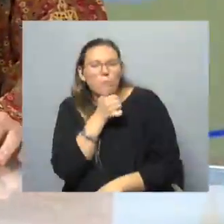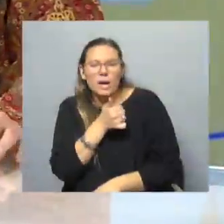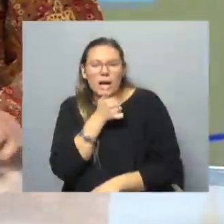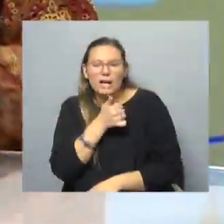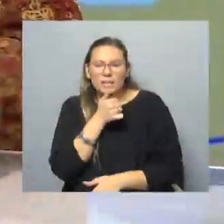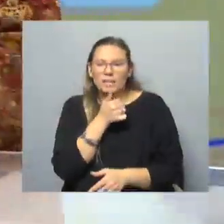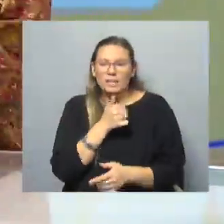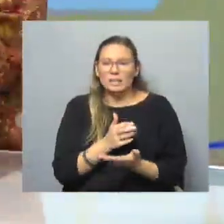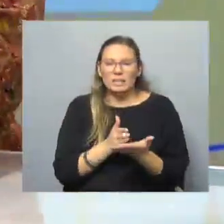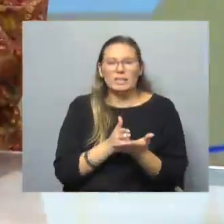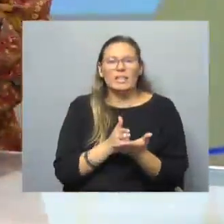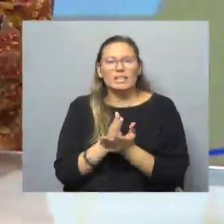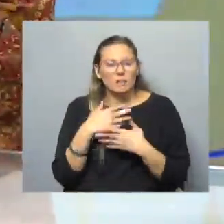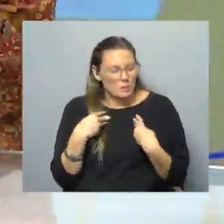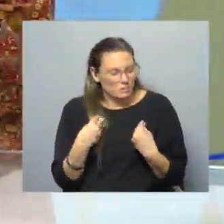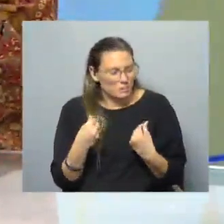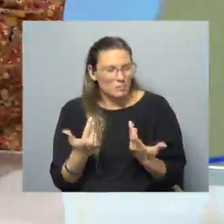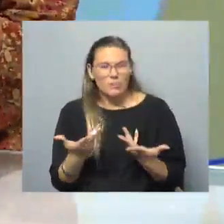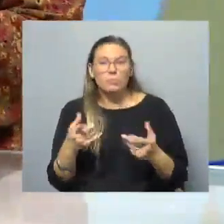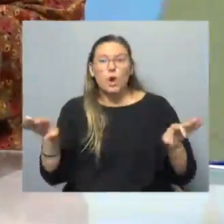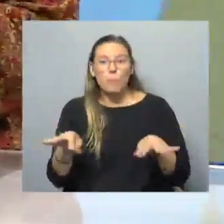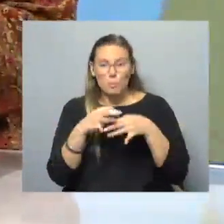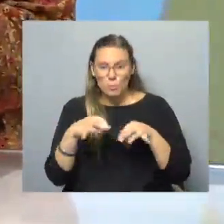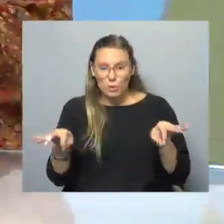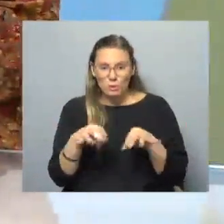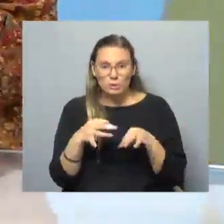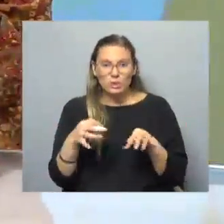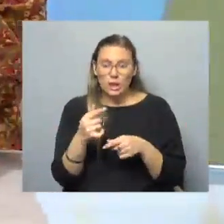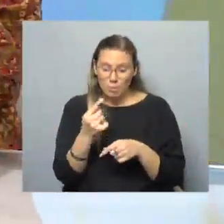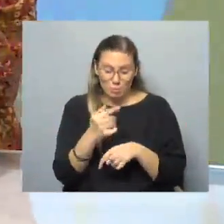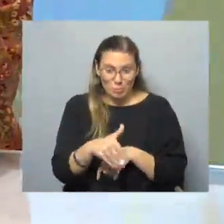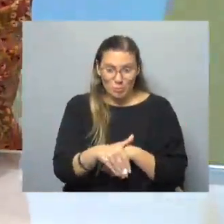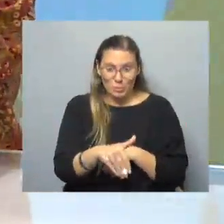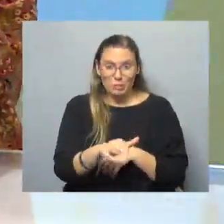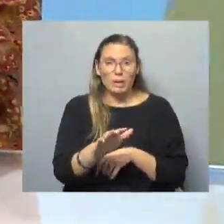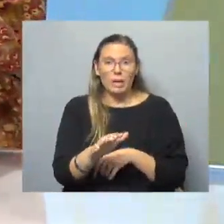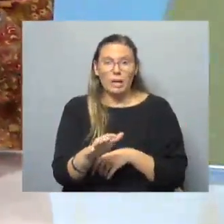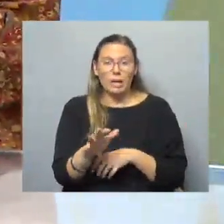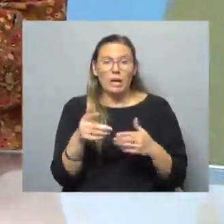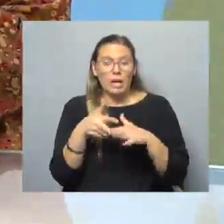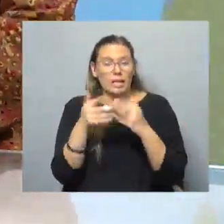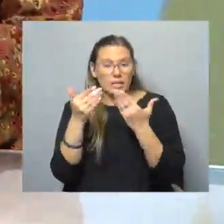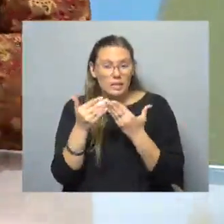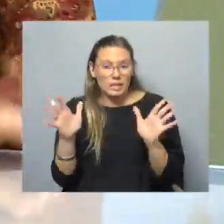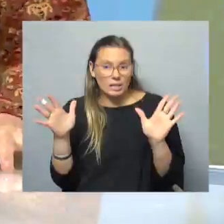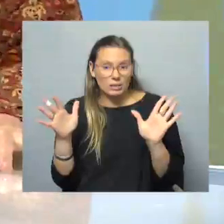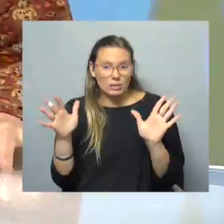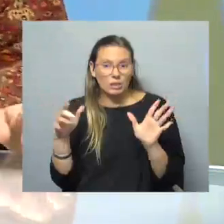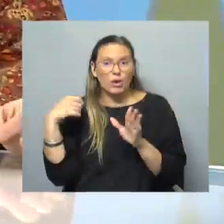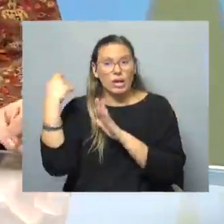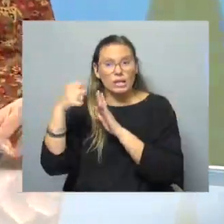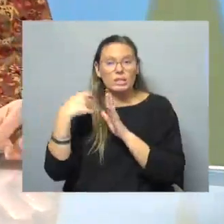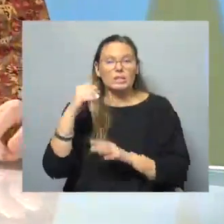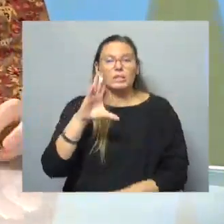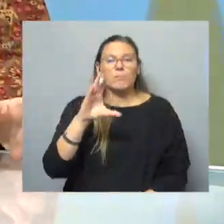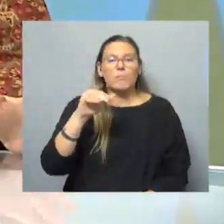siempre para ese espíritu. Siempre voy. Bueno, por ahí. Pero está esta música porque en unos minutos nada más se va a estar estrenando en Cinemateca